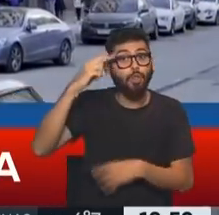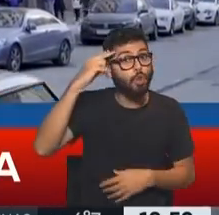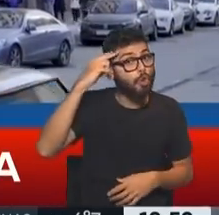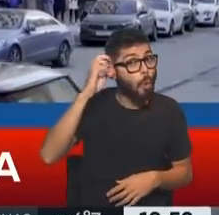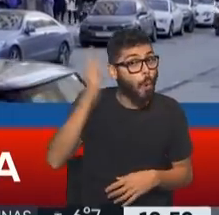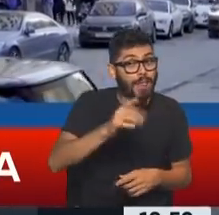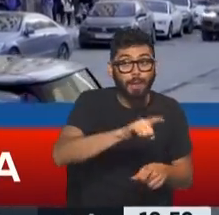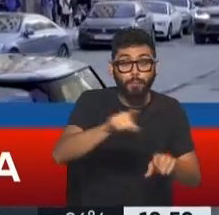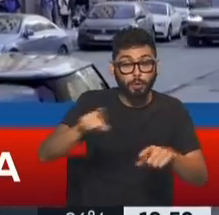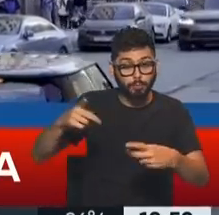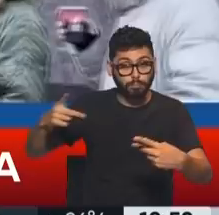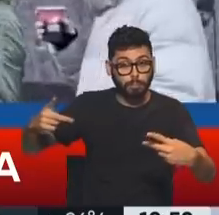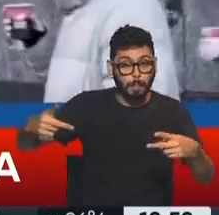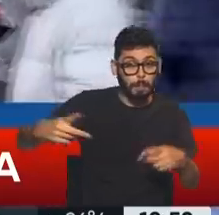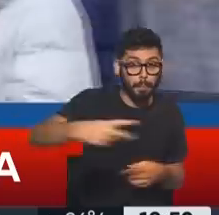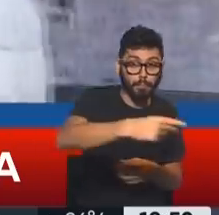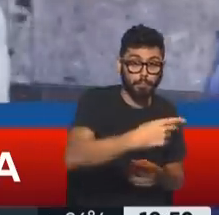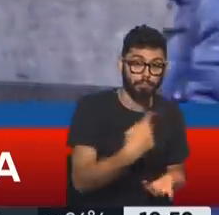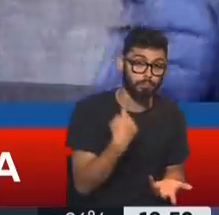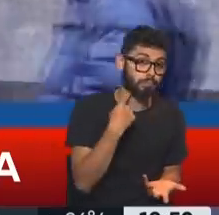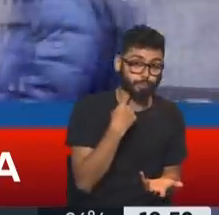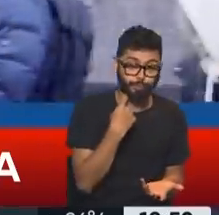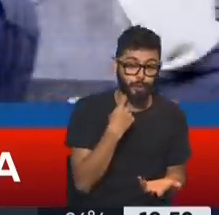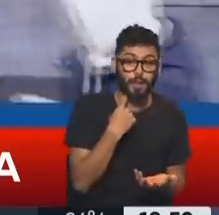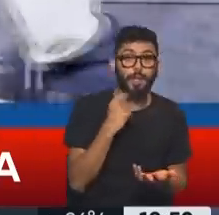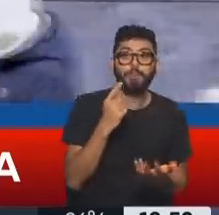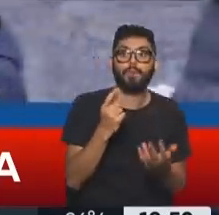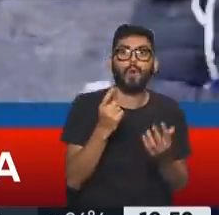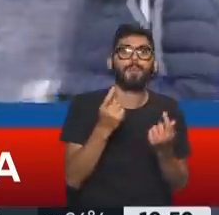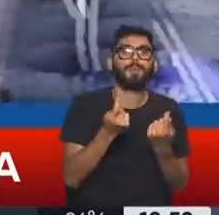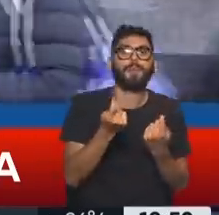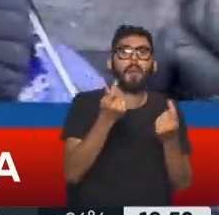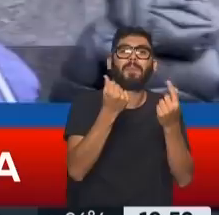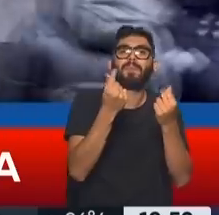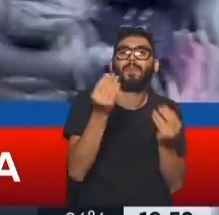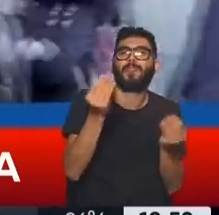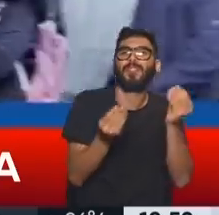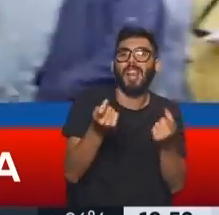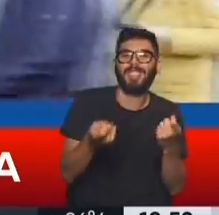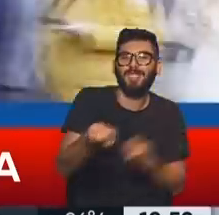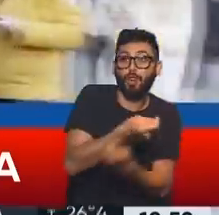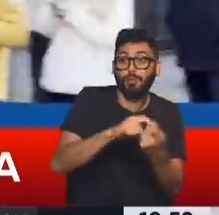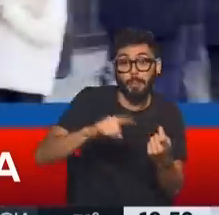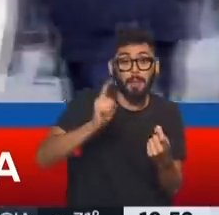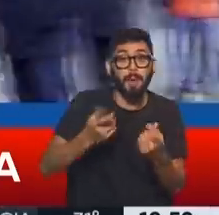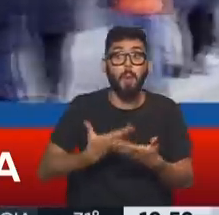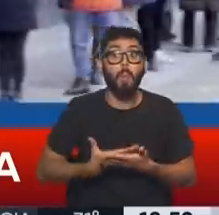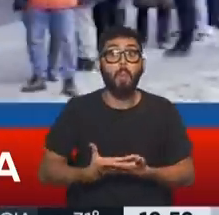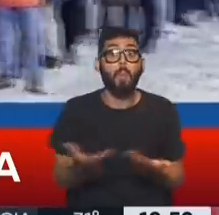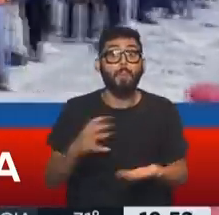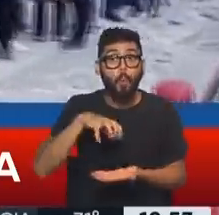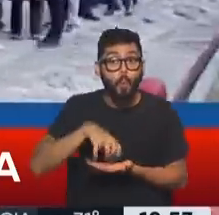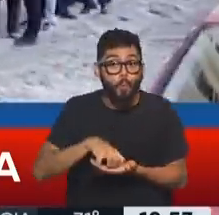solamente afecta al sistema financiero sino que también afecta al sector público y al sector